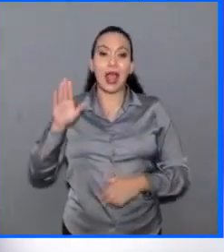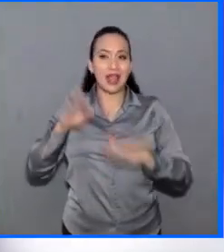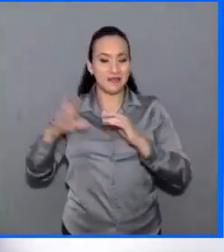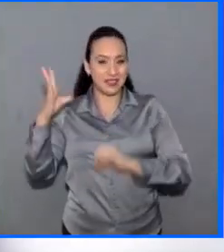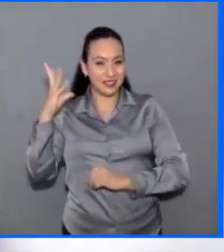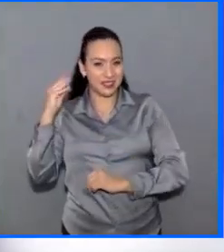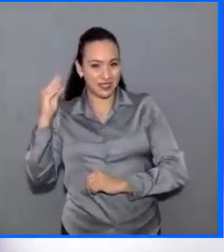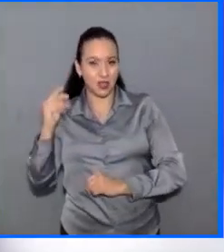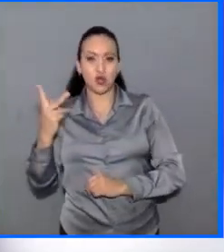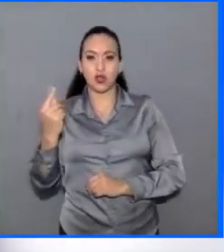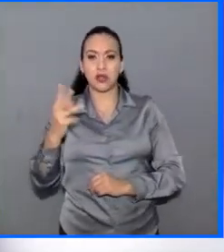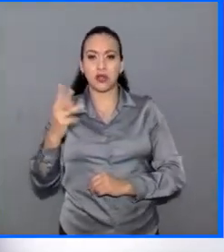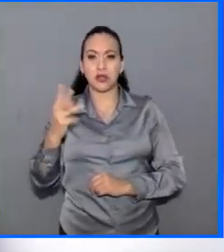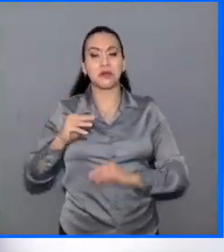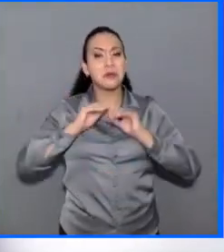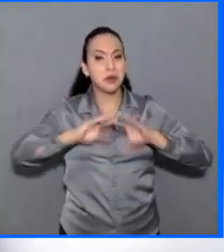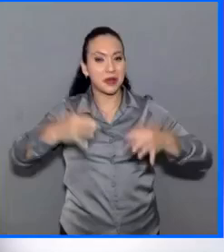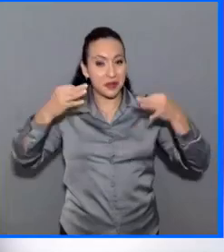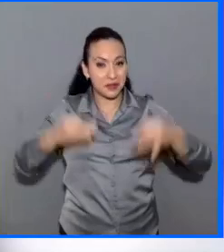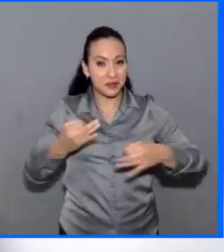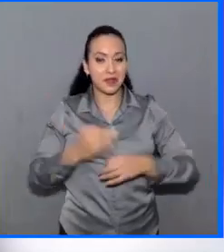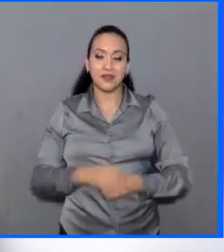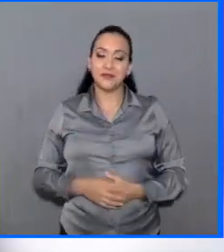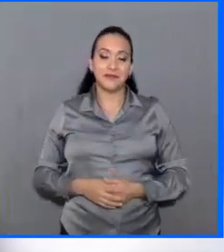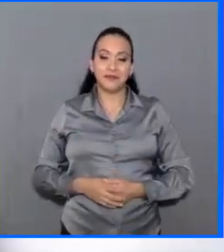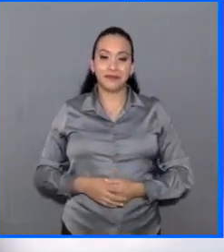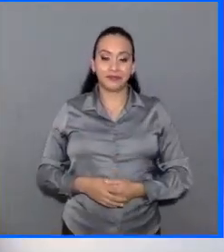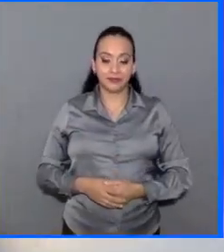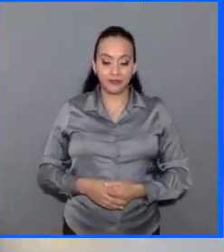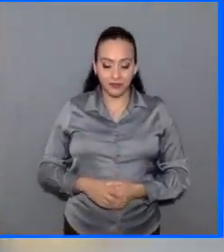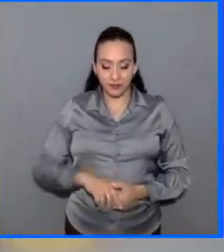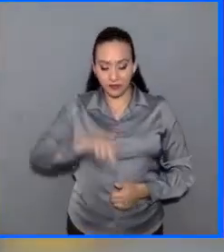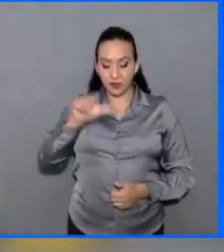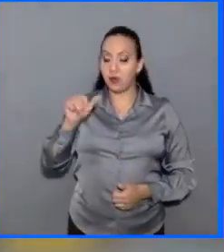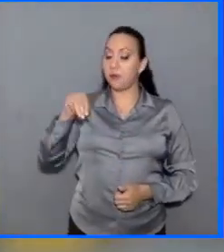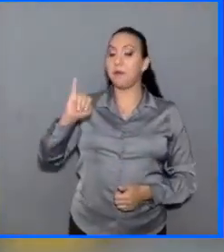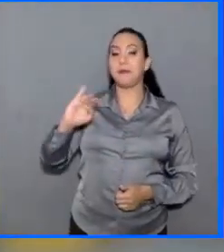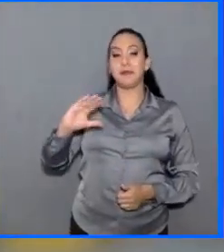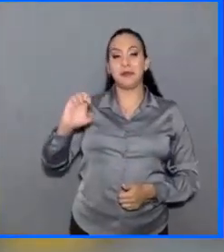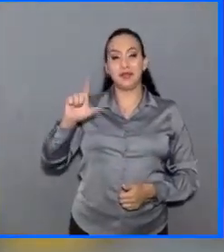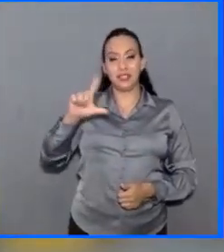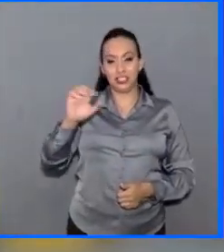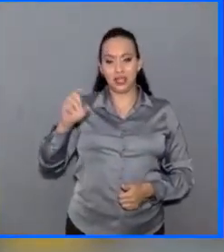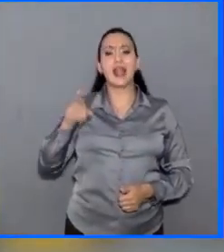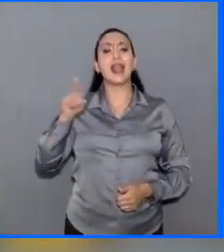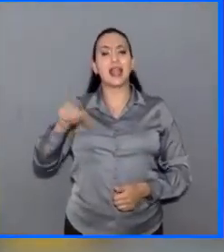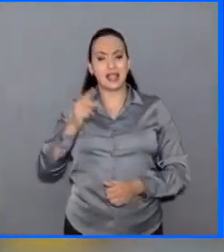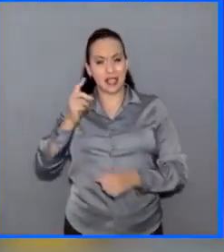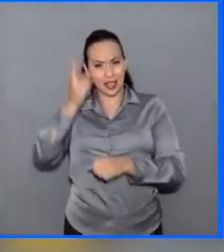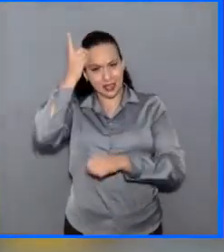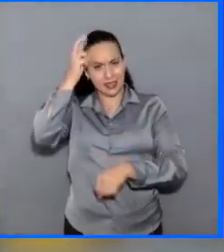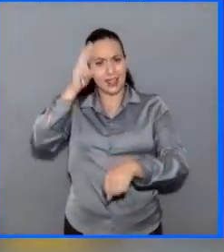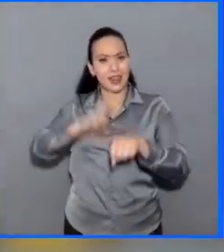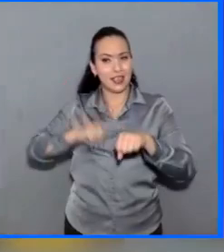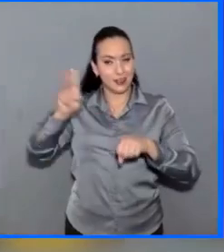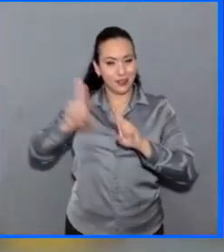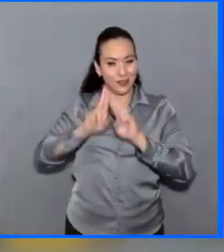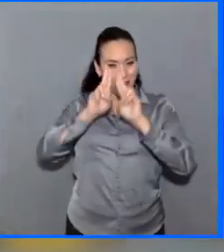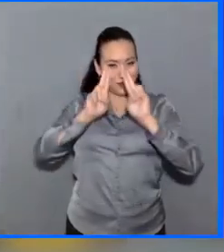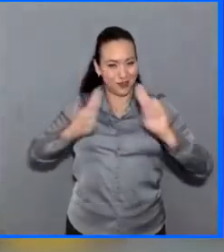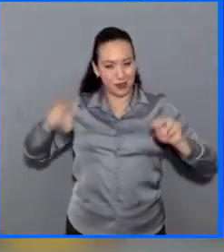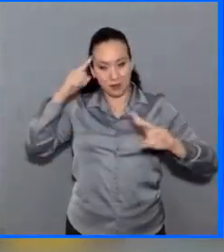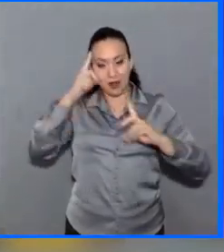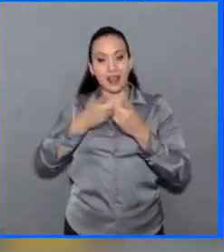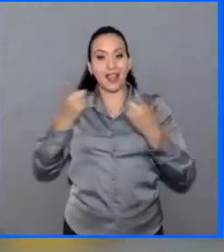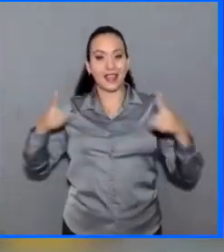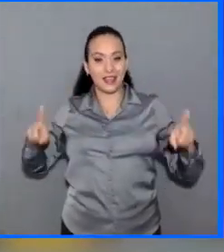correcta. Por su parte, Michelle Mouchet, directora regional del Programa de Naciones Unidas para el Desarrollo, habló sobre el